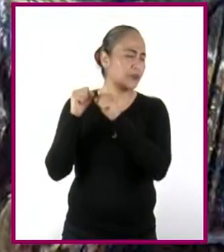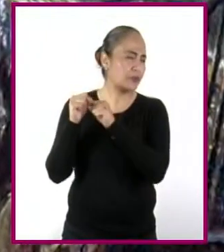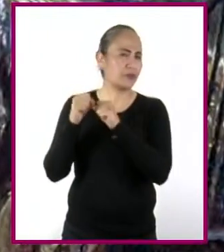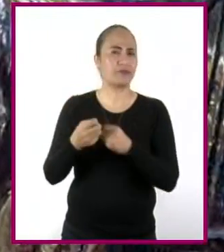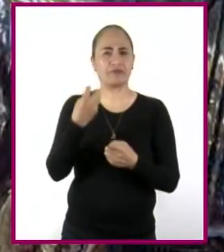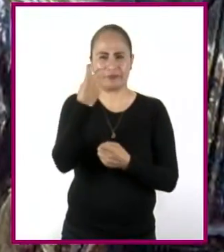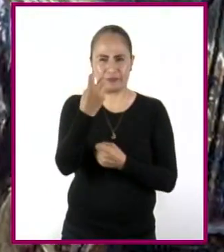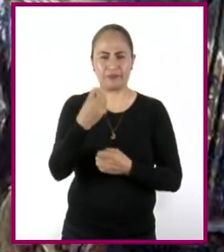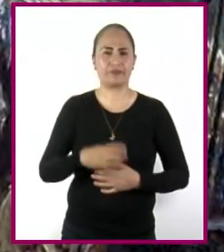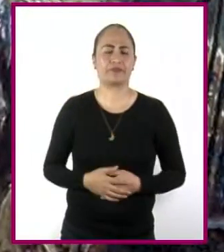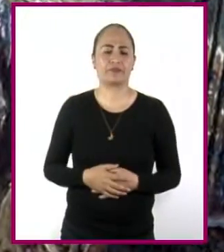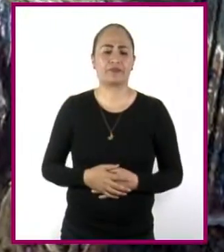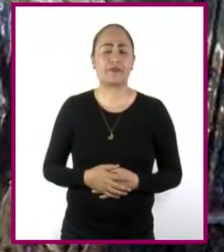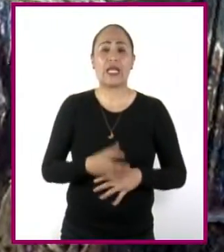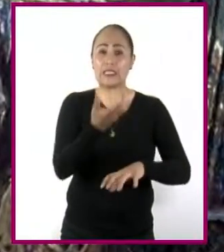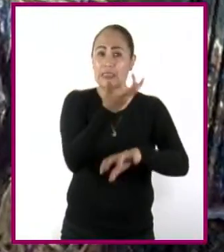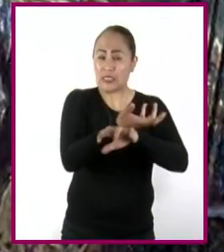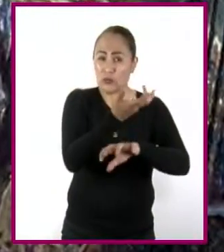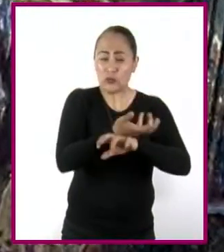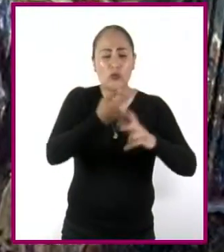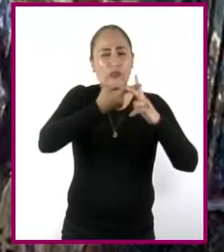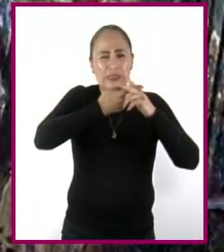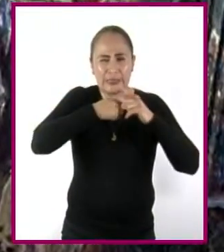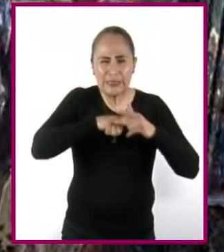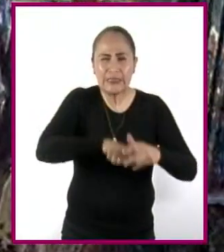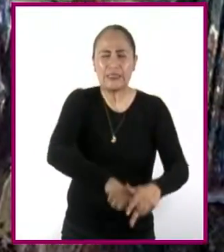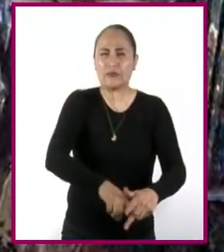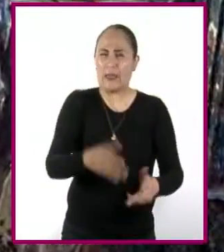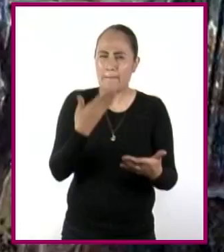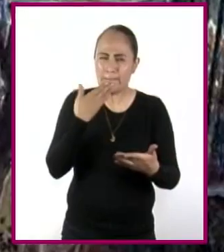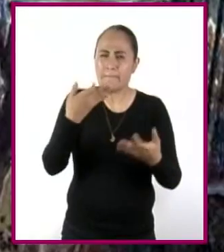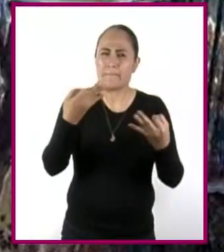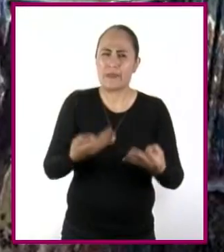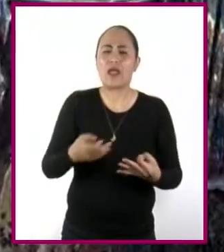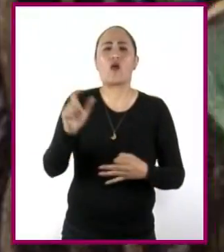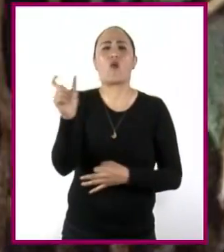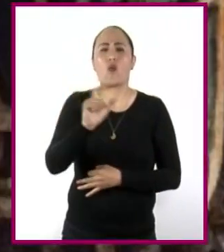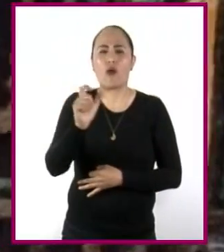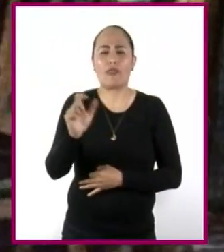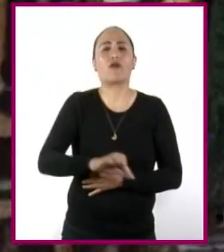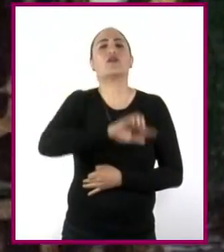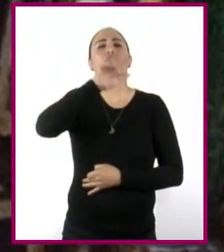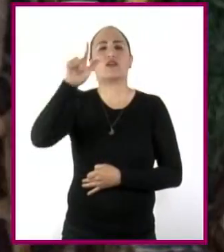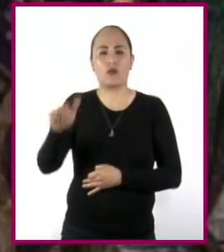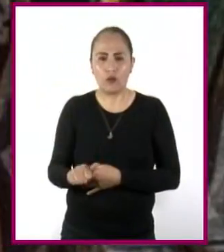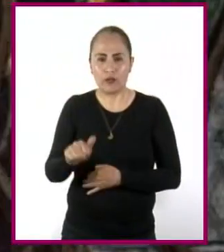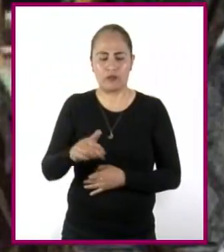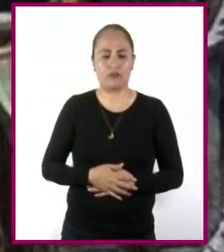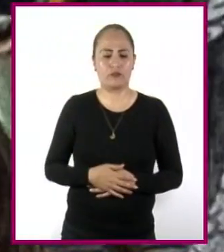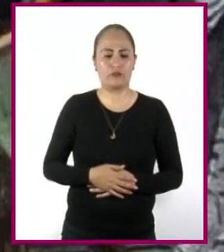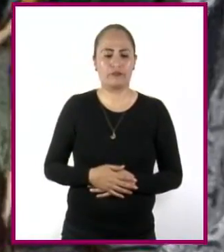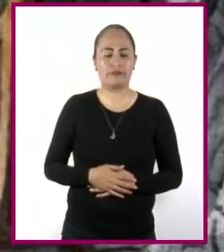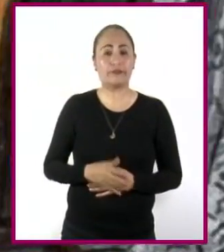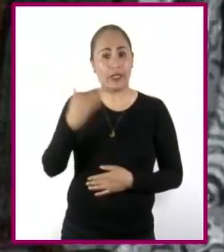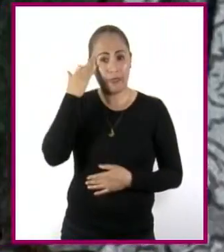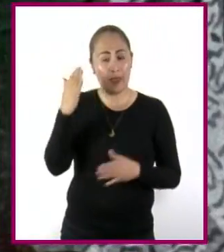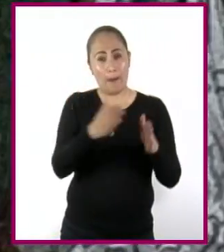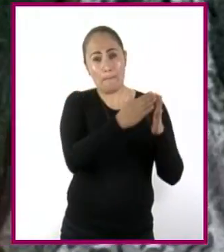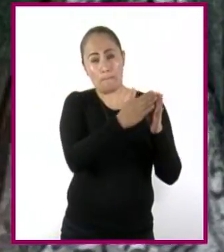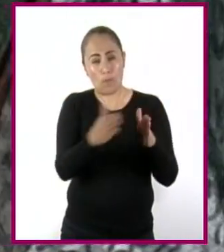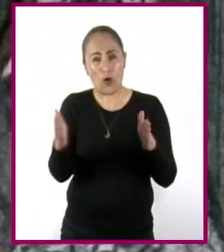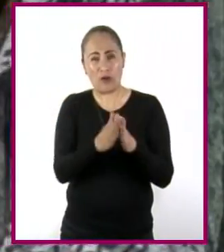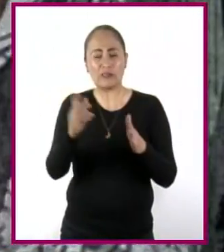nacimiento verdadero de Estados Unidos ocurrirá tiempo después, y uno de sus primeros episodios es